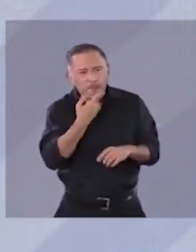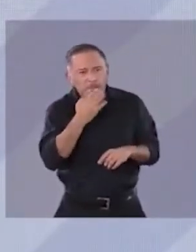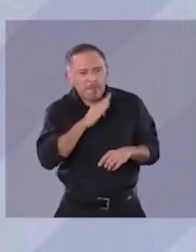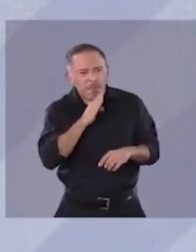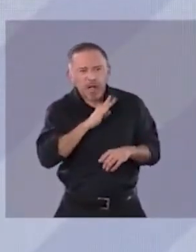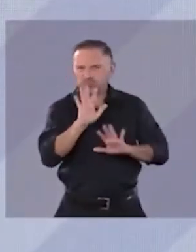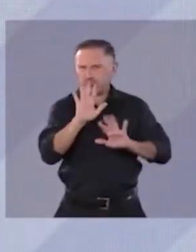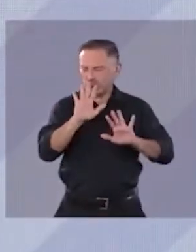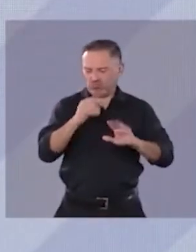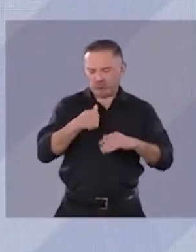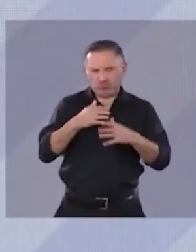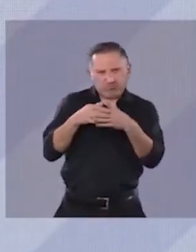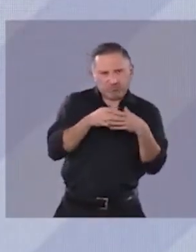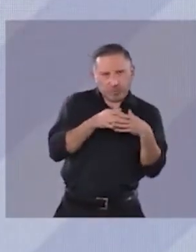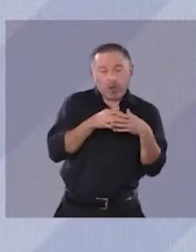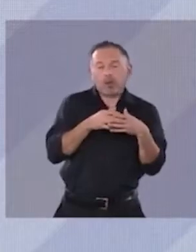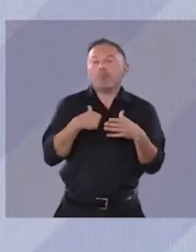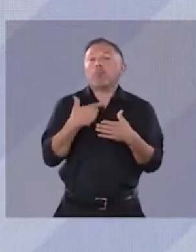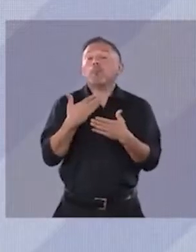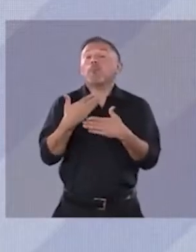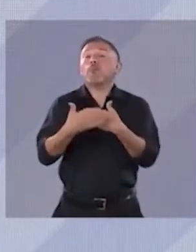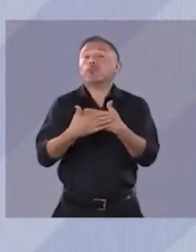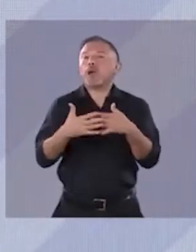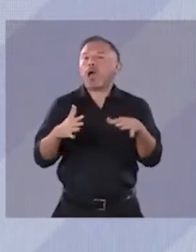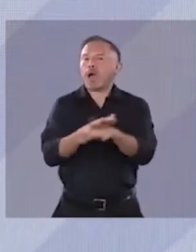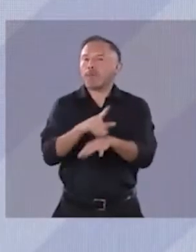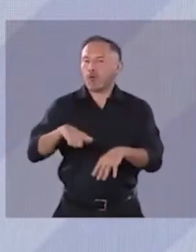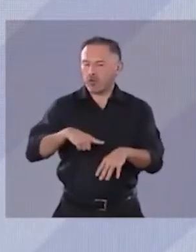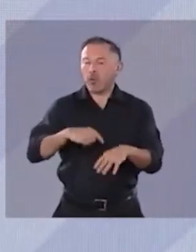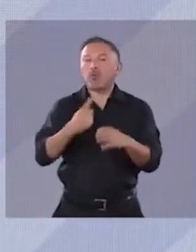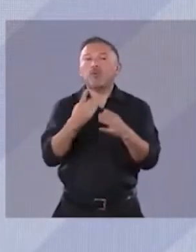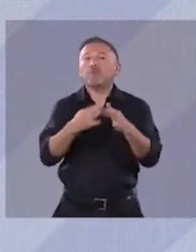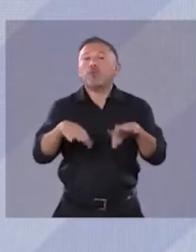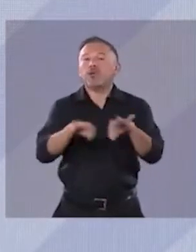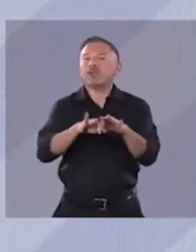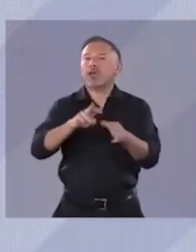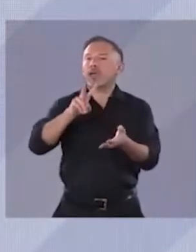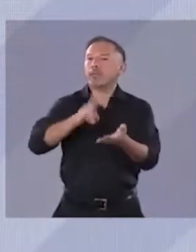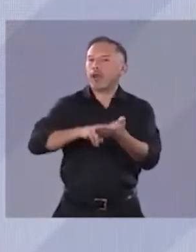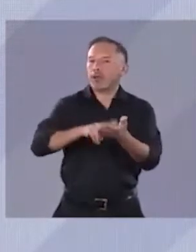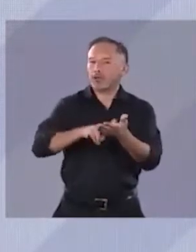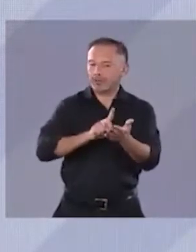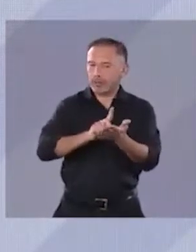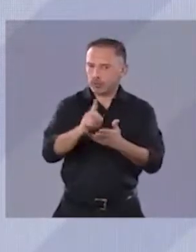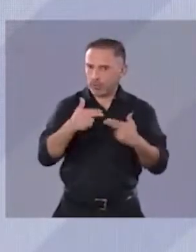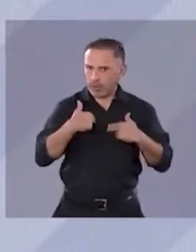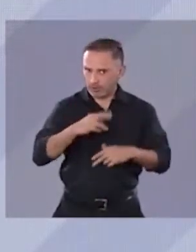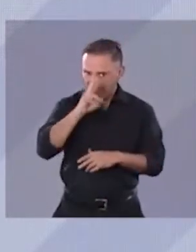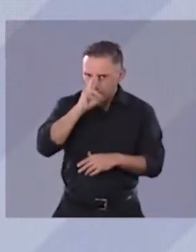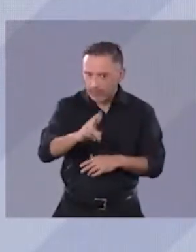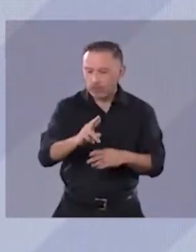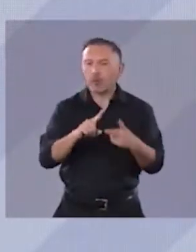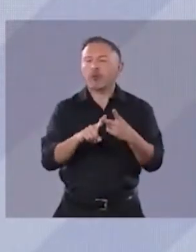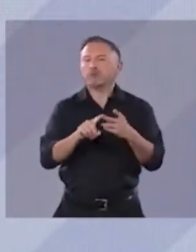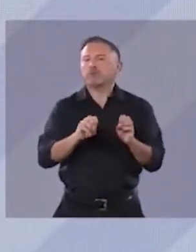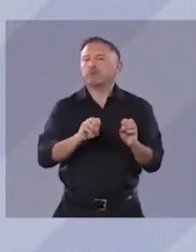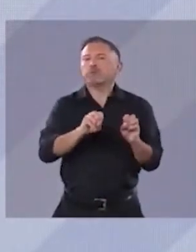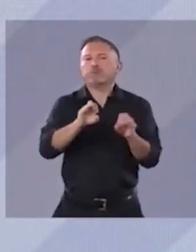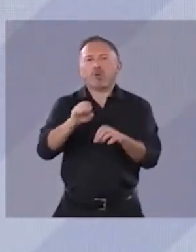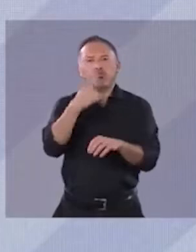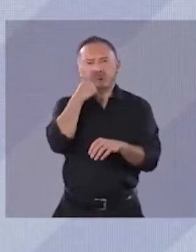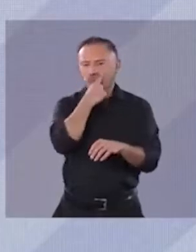La primera serán mis valores: respeto a los derechos humanos, libertades, protección a los